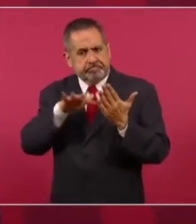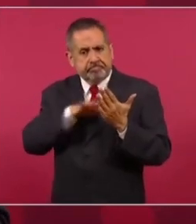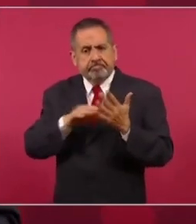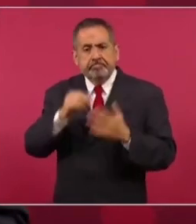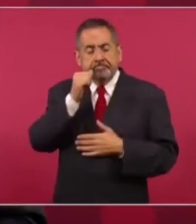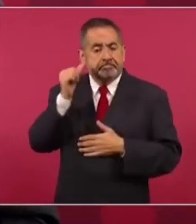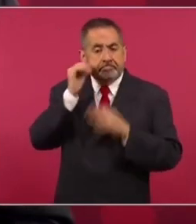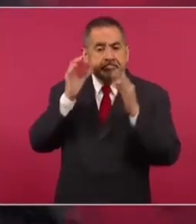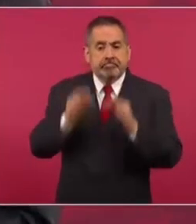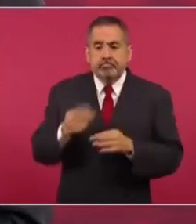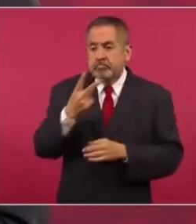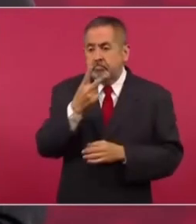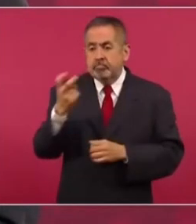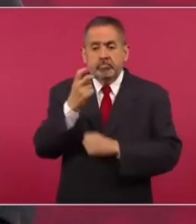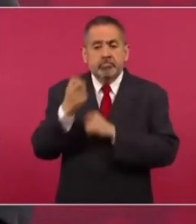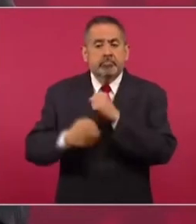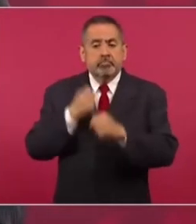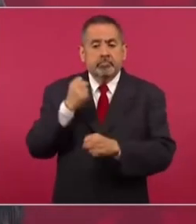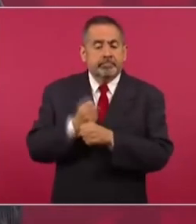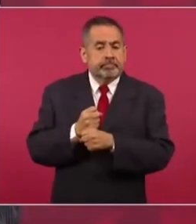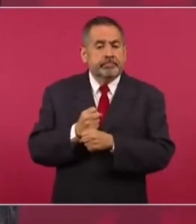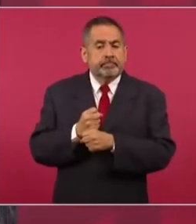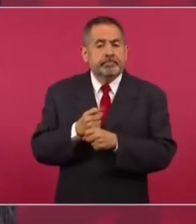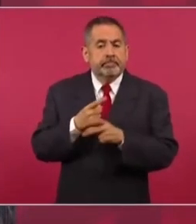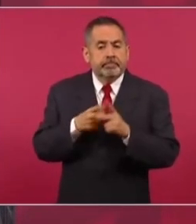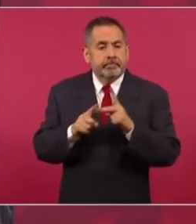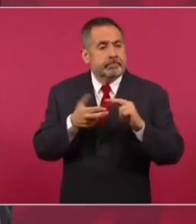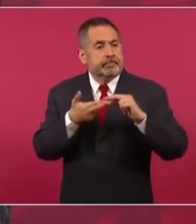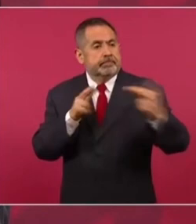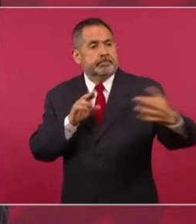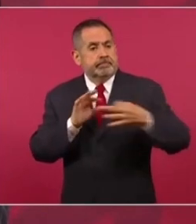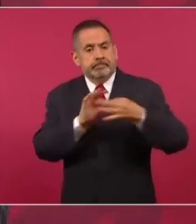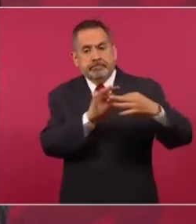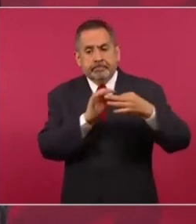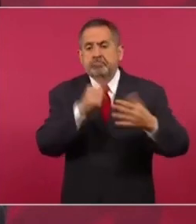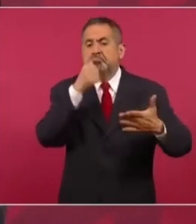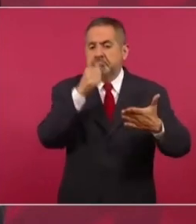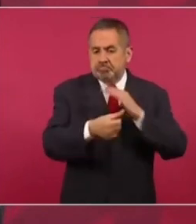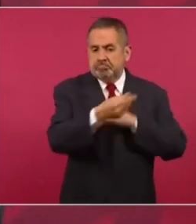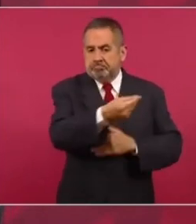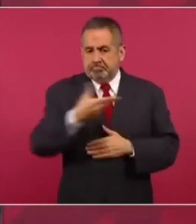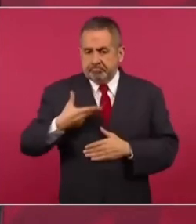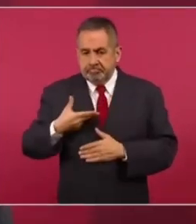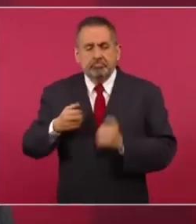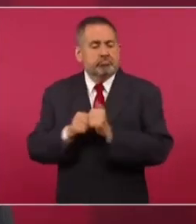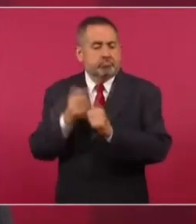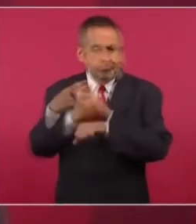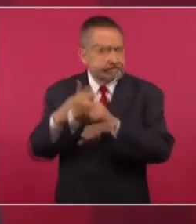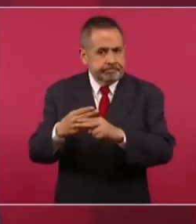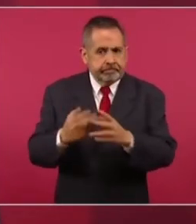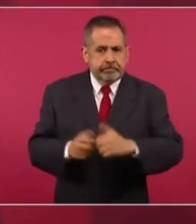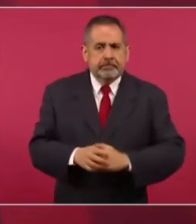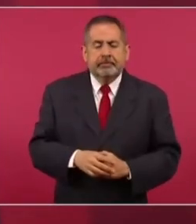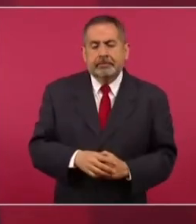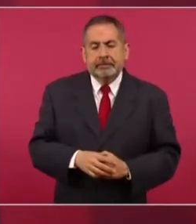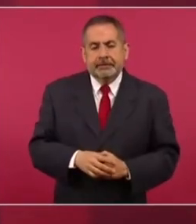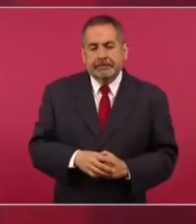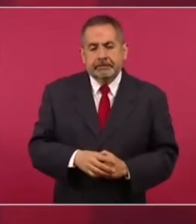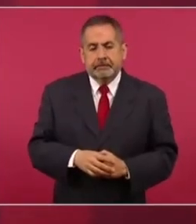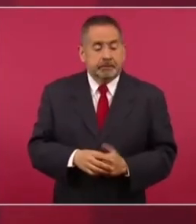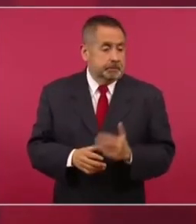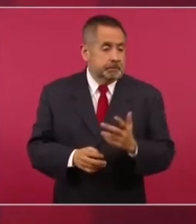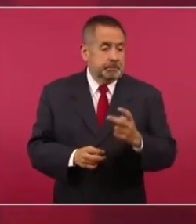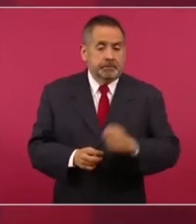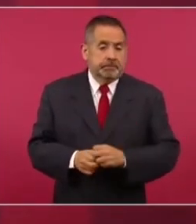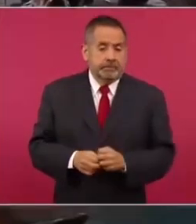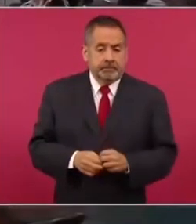Ayer se cumplieron 200 años del inicio de nuestras relaciones diplomáticas con Estados Unidos, y para